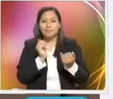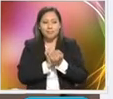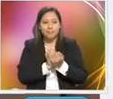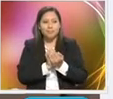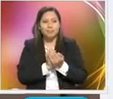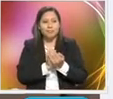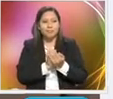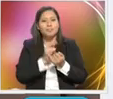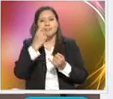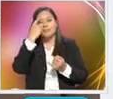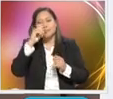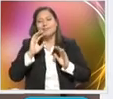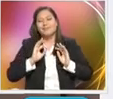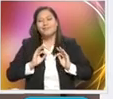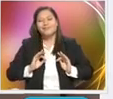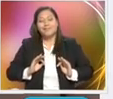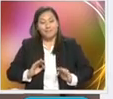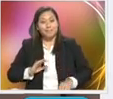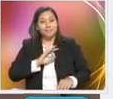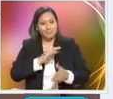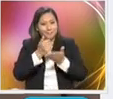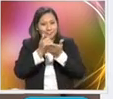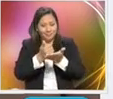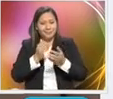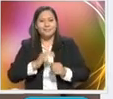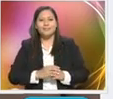ser un momento de relajación, un momento de